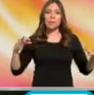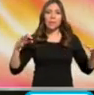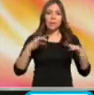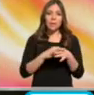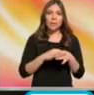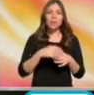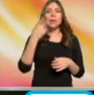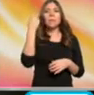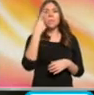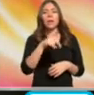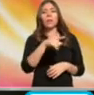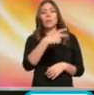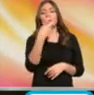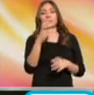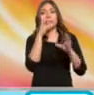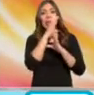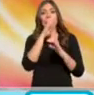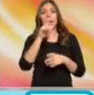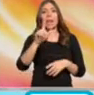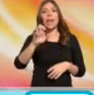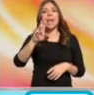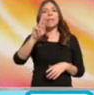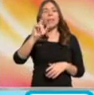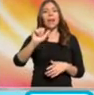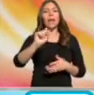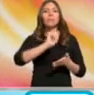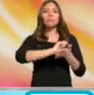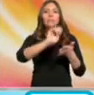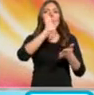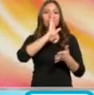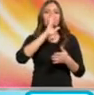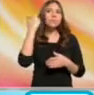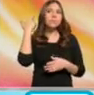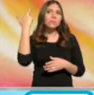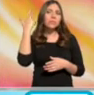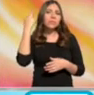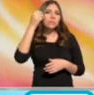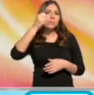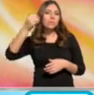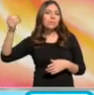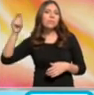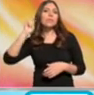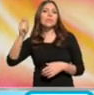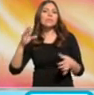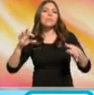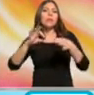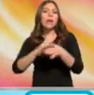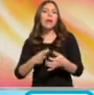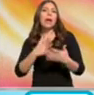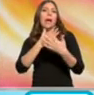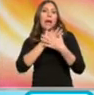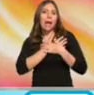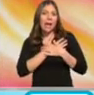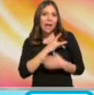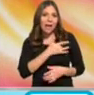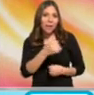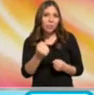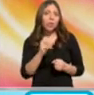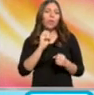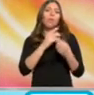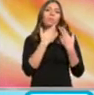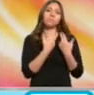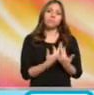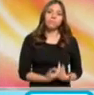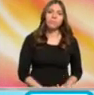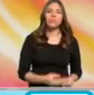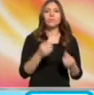con el desamor o con el engaño, con la relación, con el enamoramiento. Entonces nos llegan a todos. Eso va a estar vigente hoy, mañana y el comportamiento. siempre. Claro.